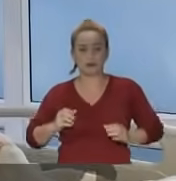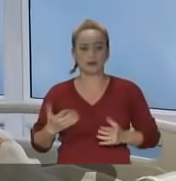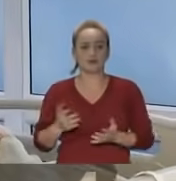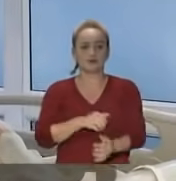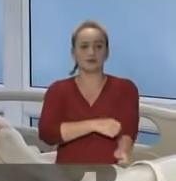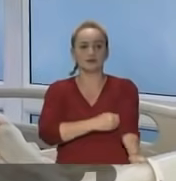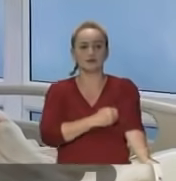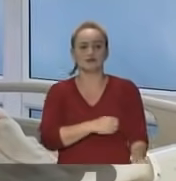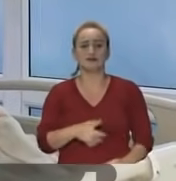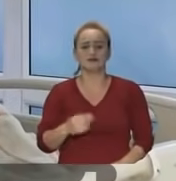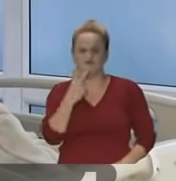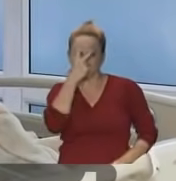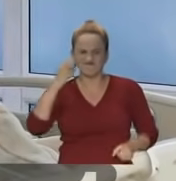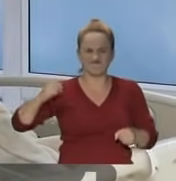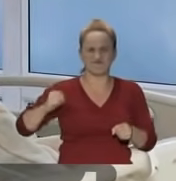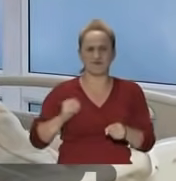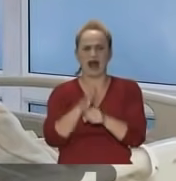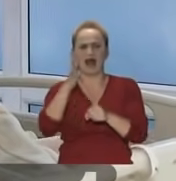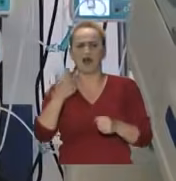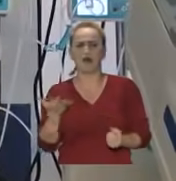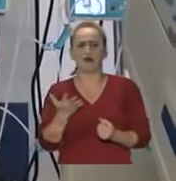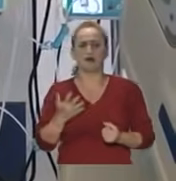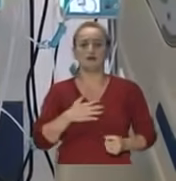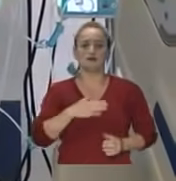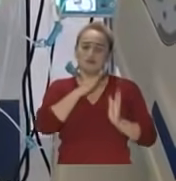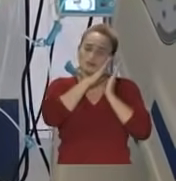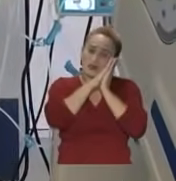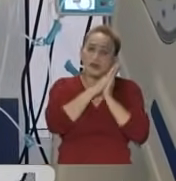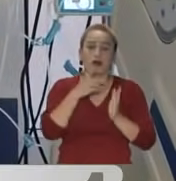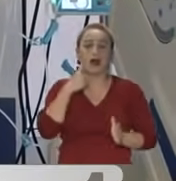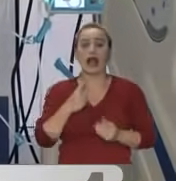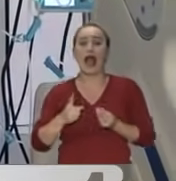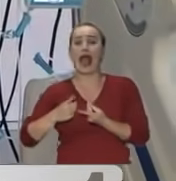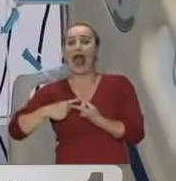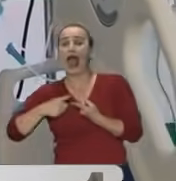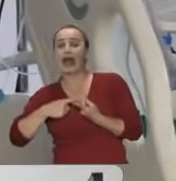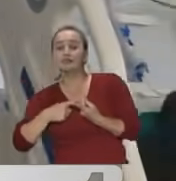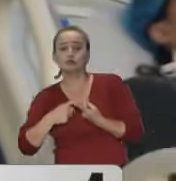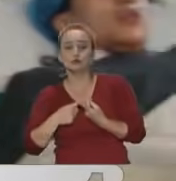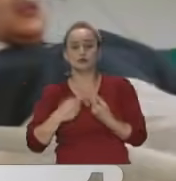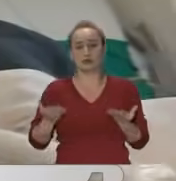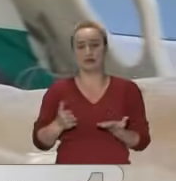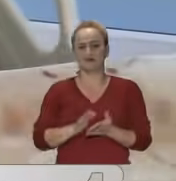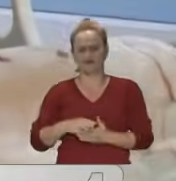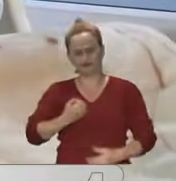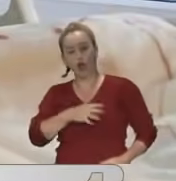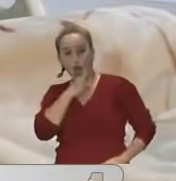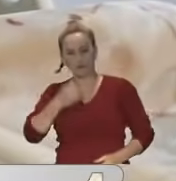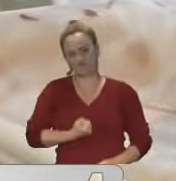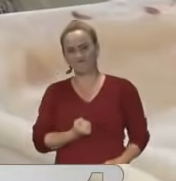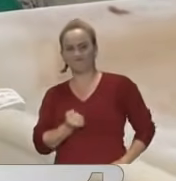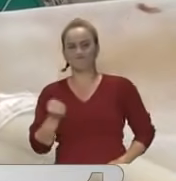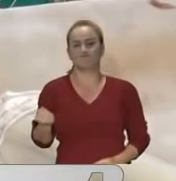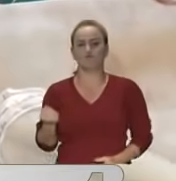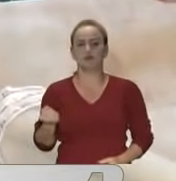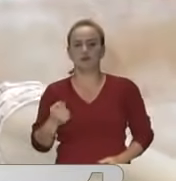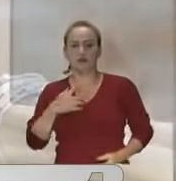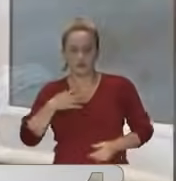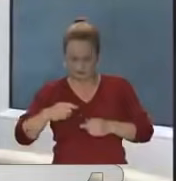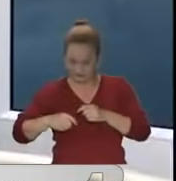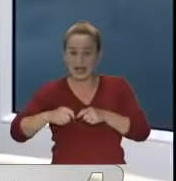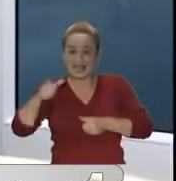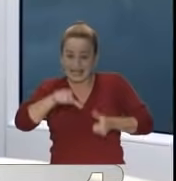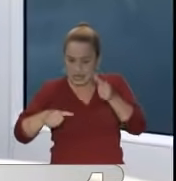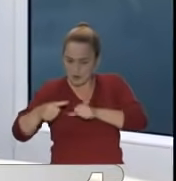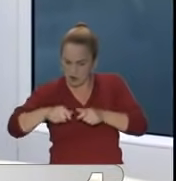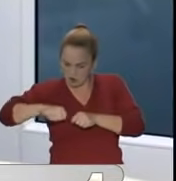puso bravo porque me acosté y no lavé la luz. Bajo la excusa más inverosímil y machista, la bañó en tíner para luego prenderle